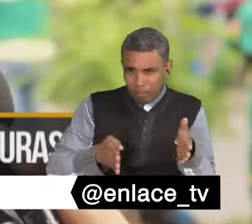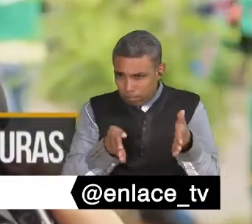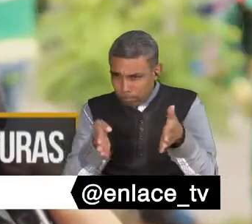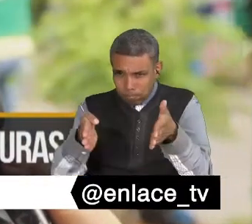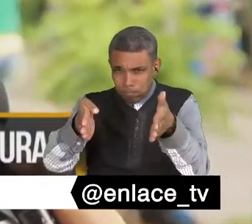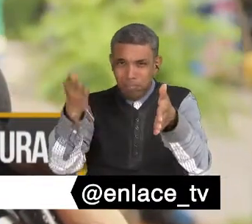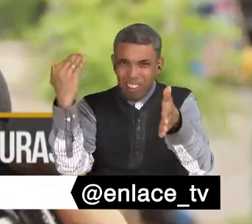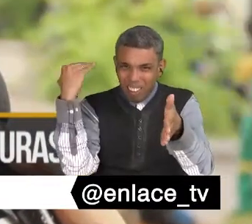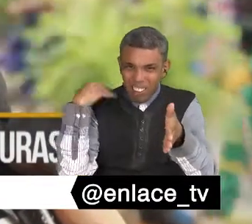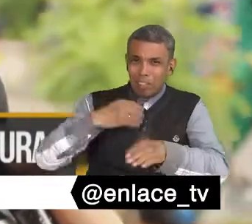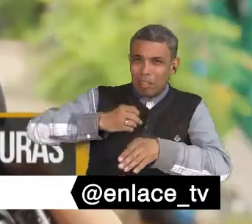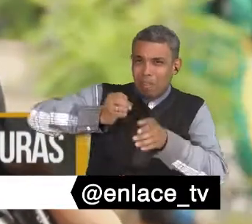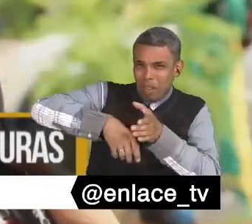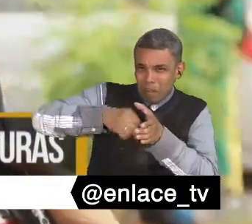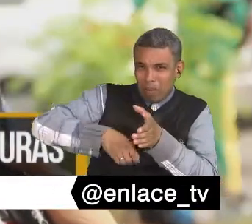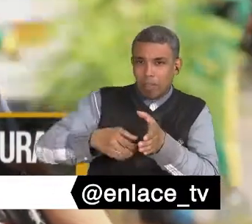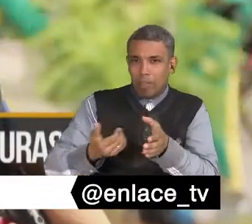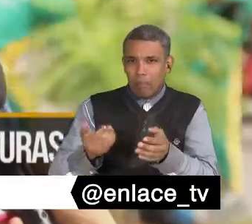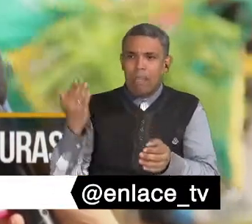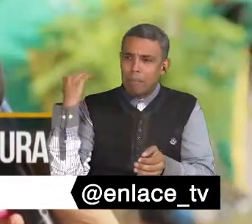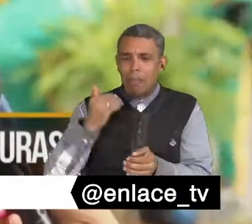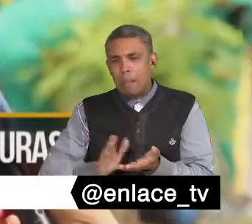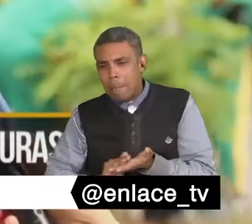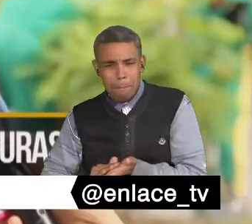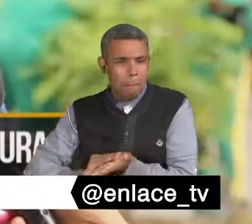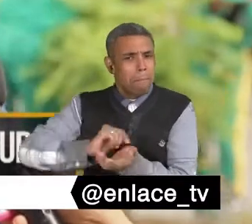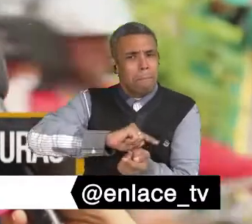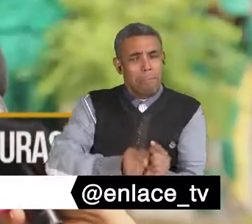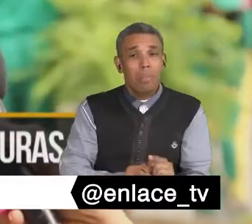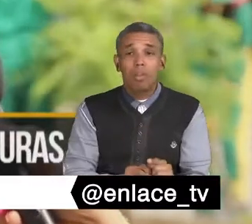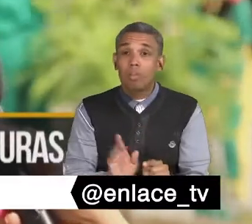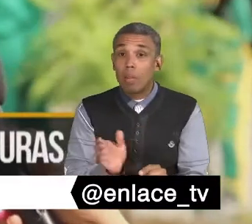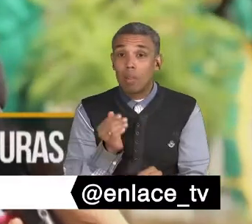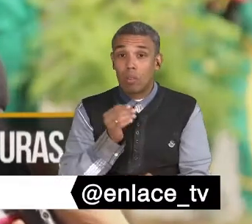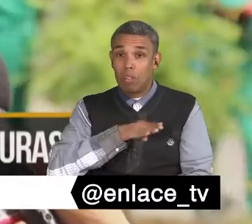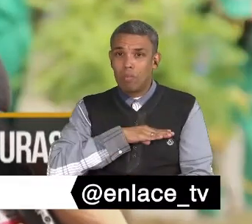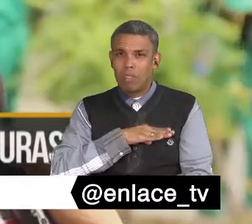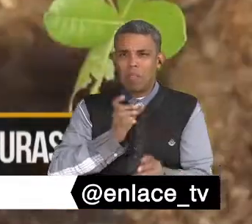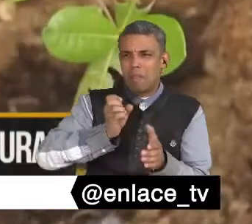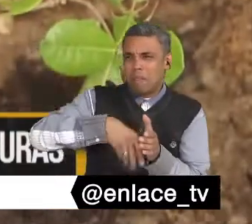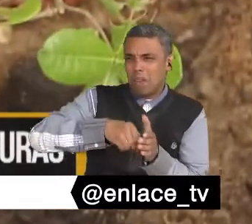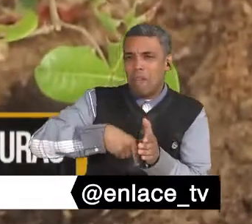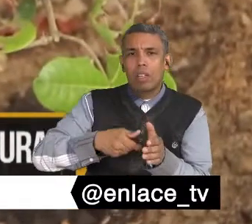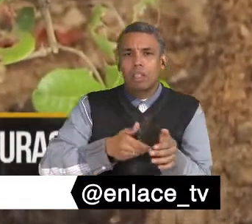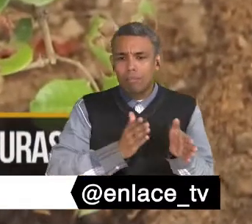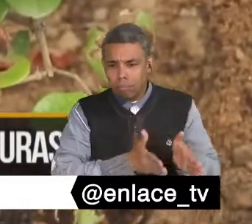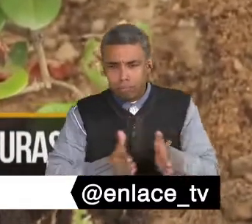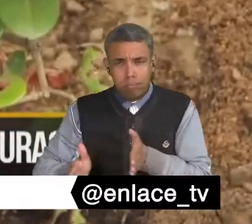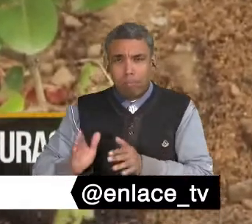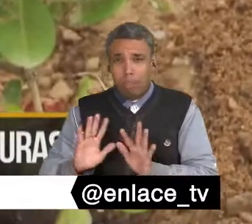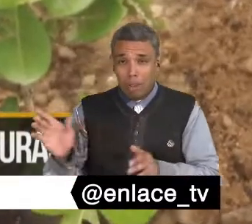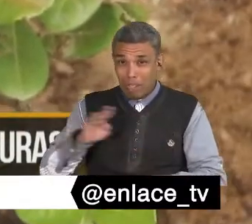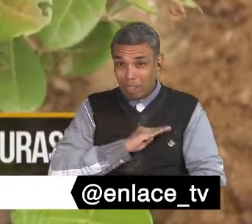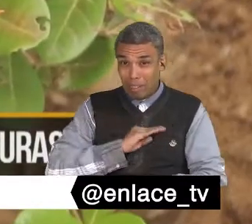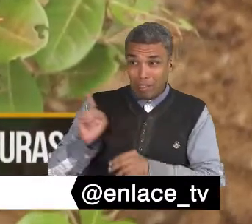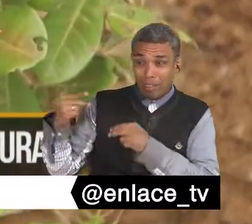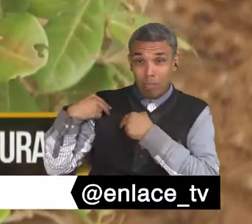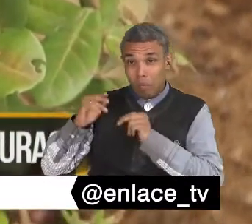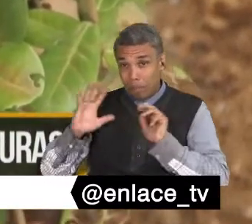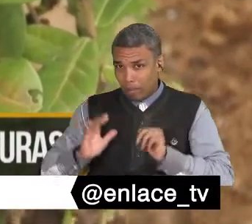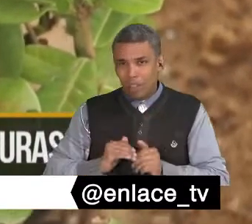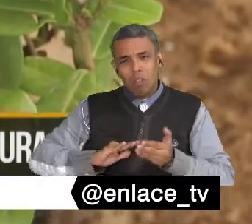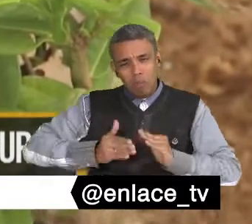todos. Todos tenemos la responsabilidad de tenerla bien bonita, no solo la administración, sino la comunidad. La comunidad solo espera que todos contribuyan